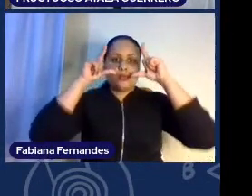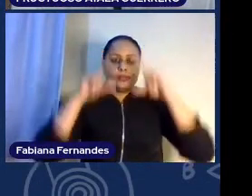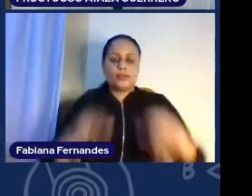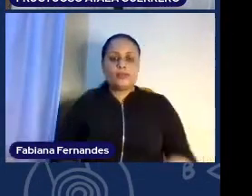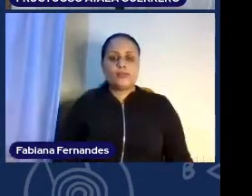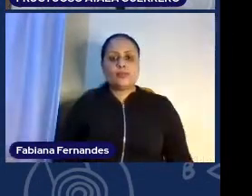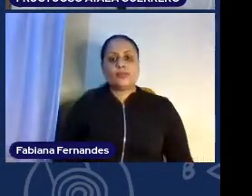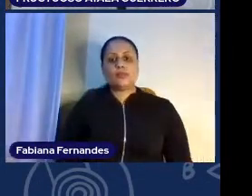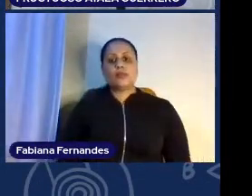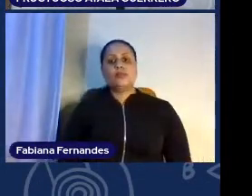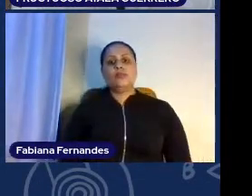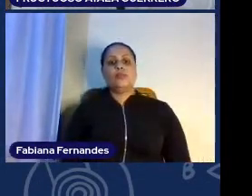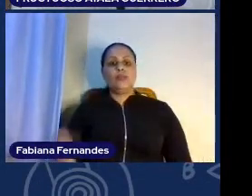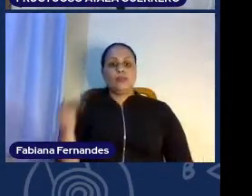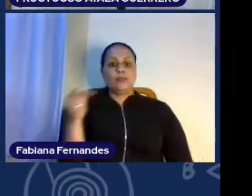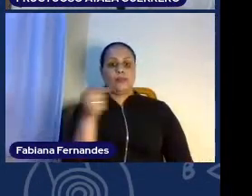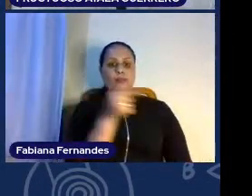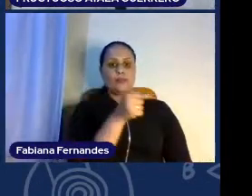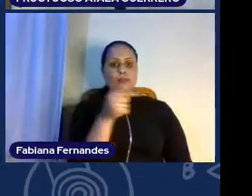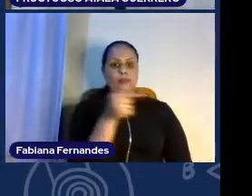Y aquí es muy importante